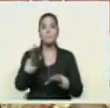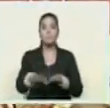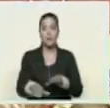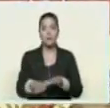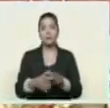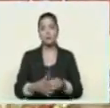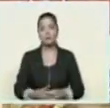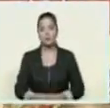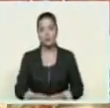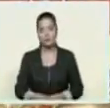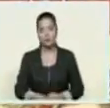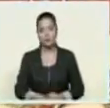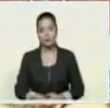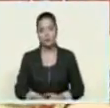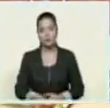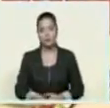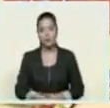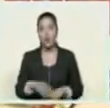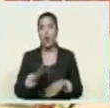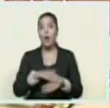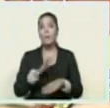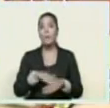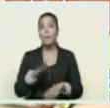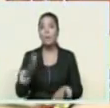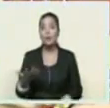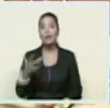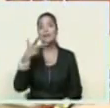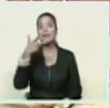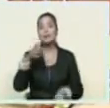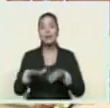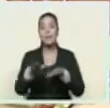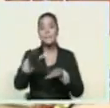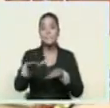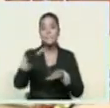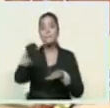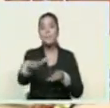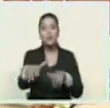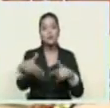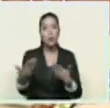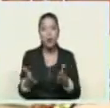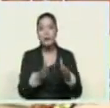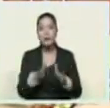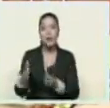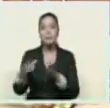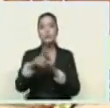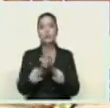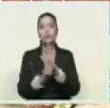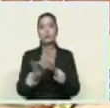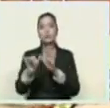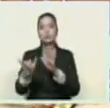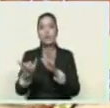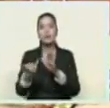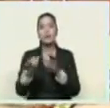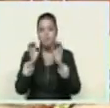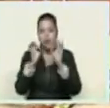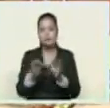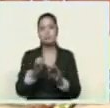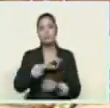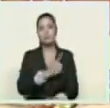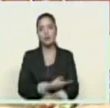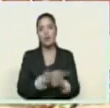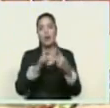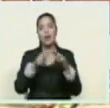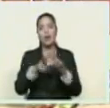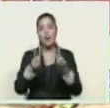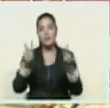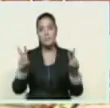frente porque el tercer paso del camino constituyente para consolidar